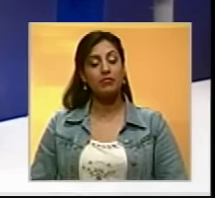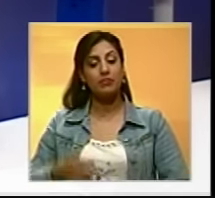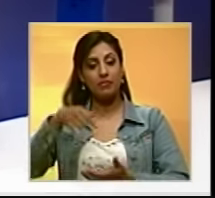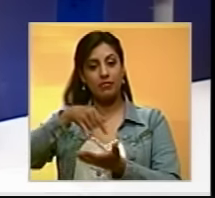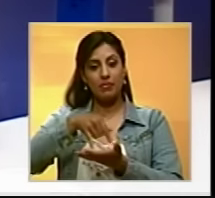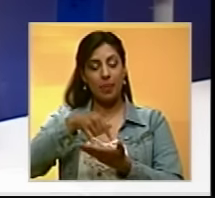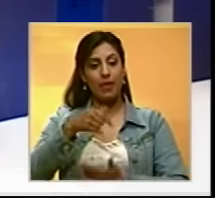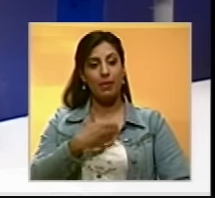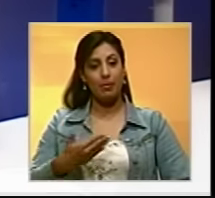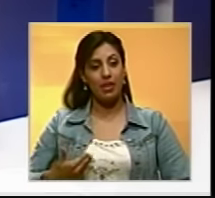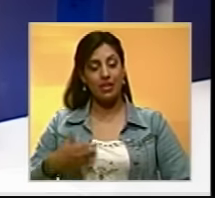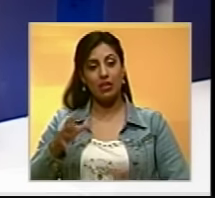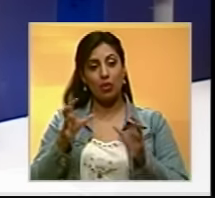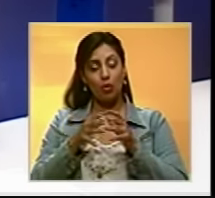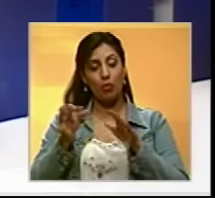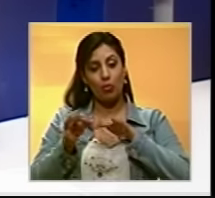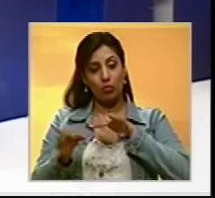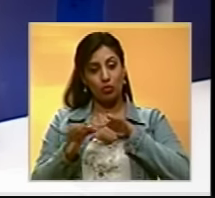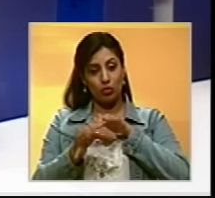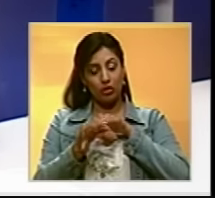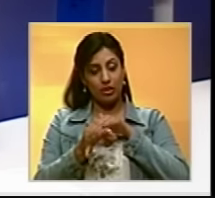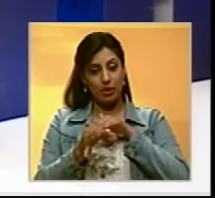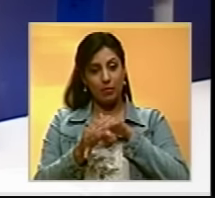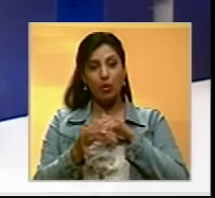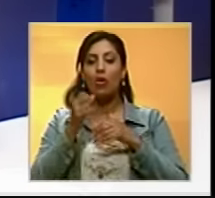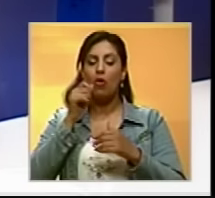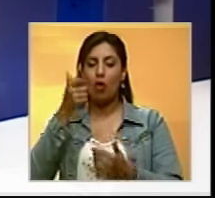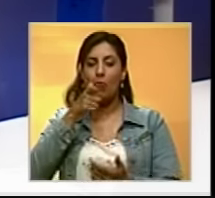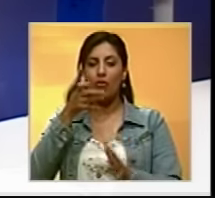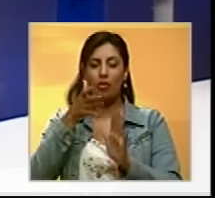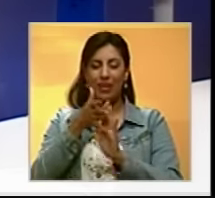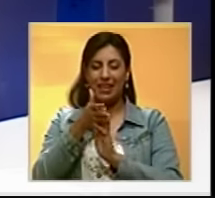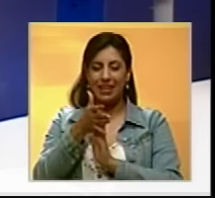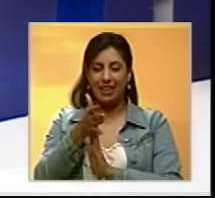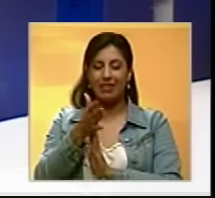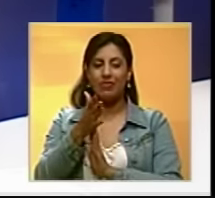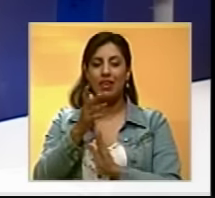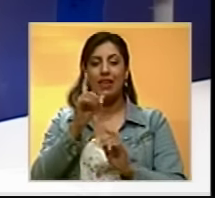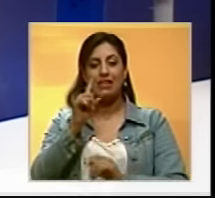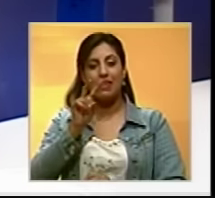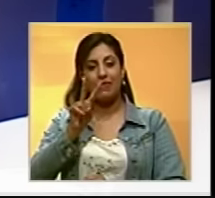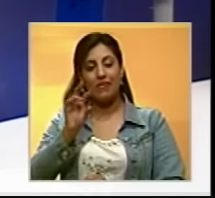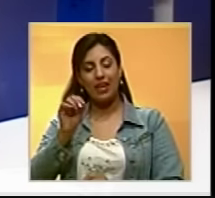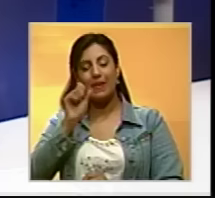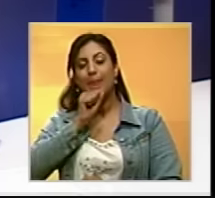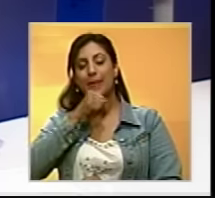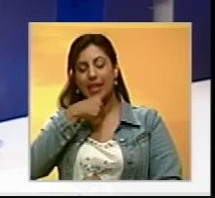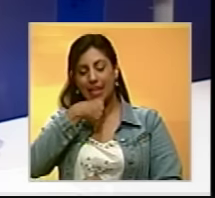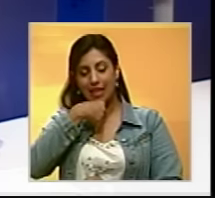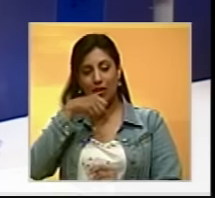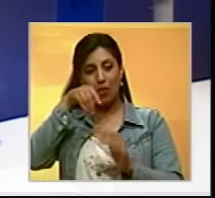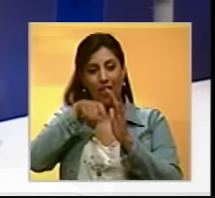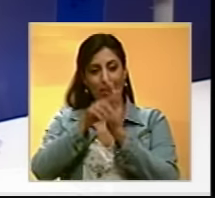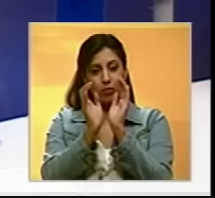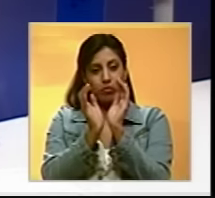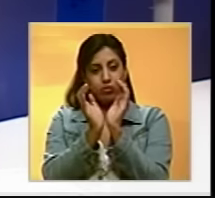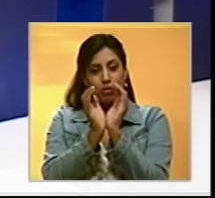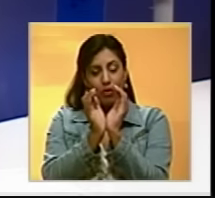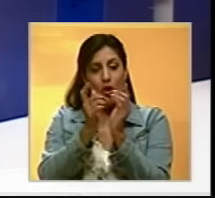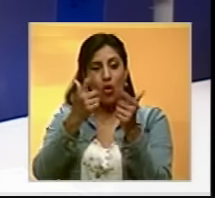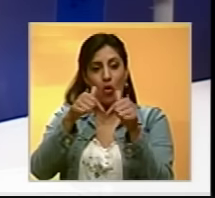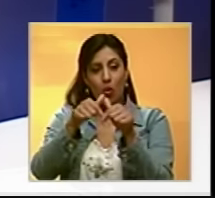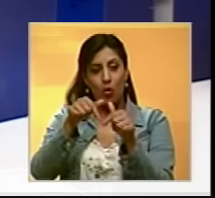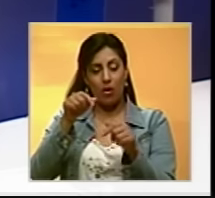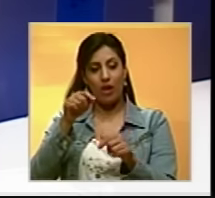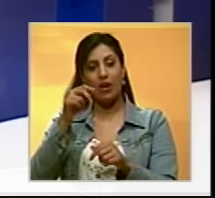carabobo el presidente de la cámara municipal de naguanagua Gustavo mercado informó que de 120 ancianos que estaban internados en el geriátrico del